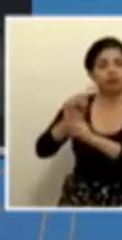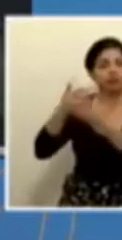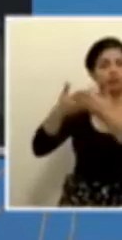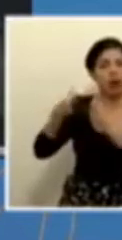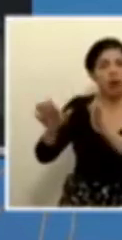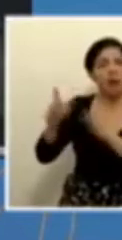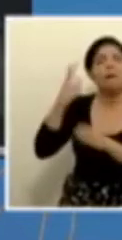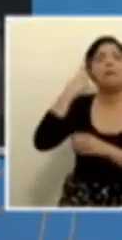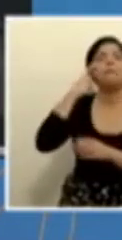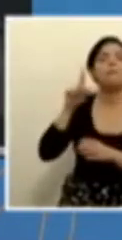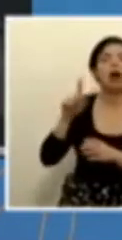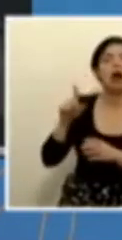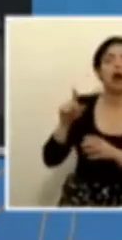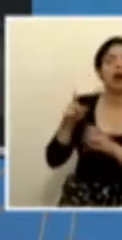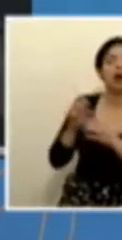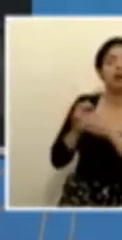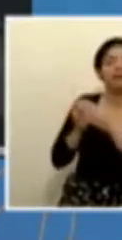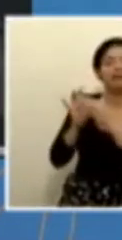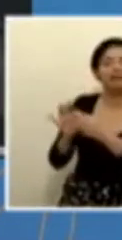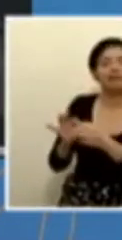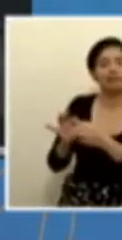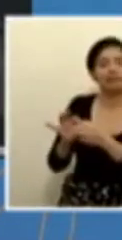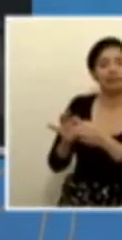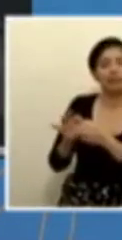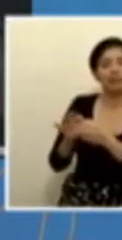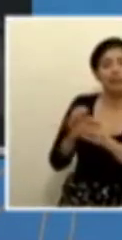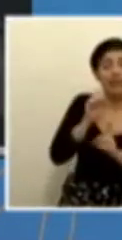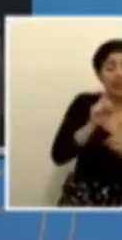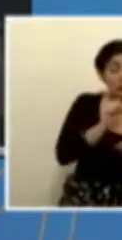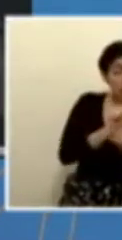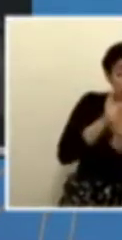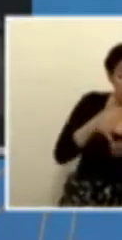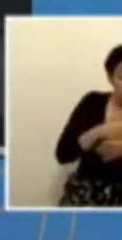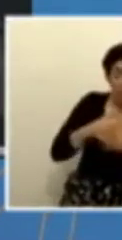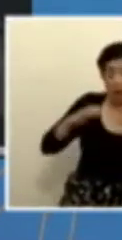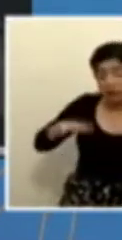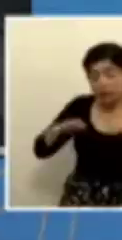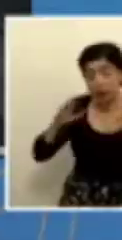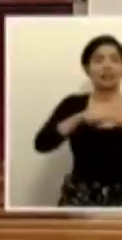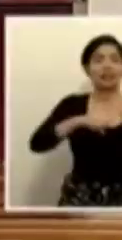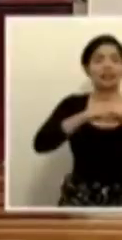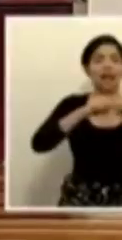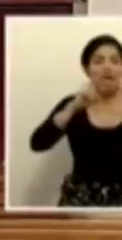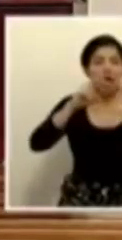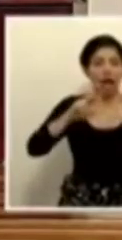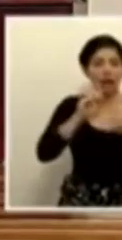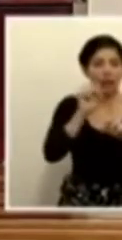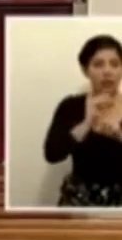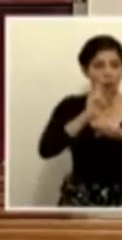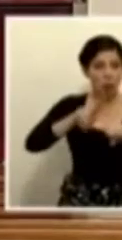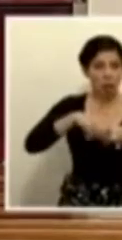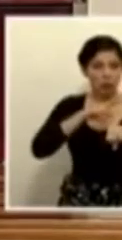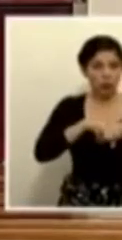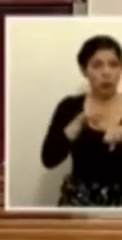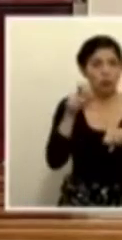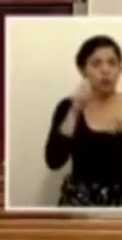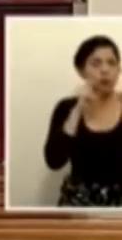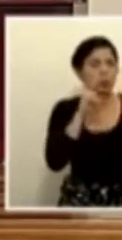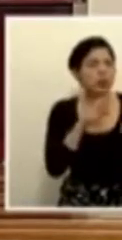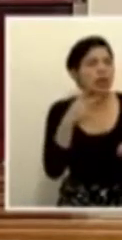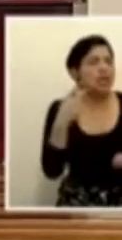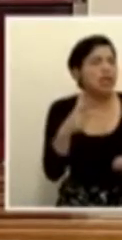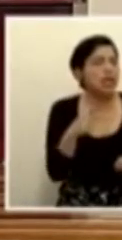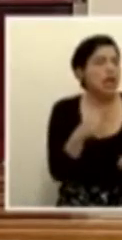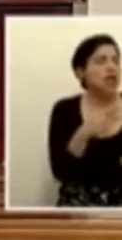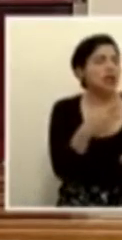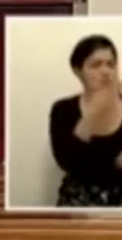el objetivo es fortalecer las medidas preventivas ante el contagio por el commit 19 y brindar asistencia en caso